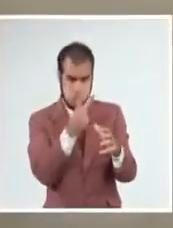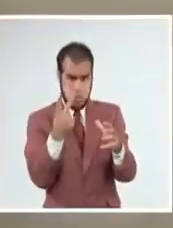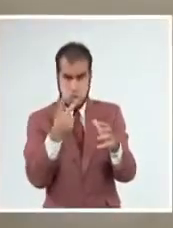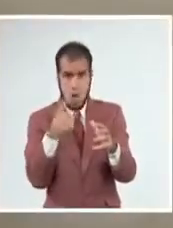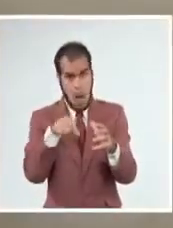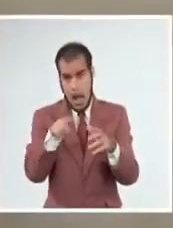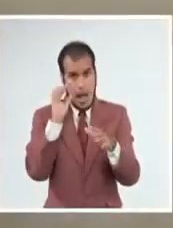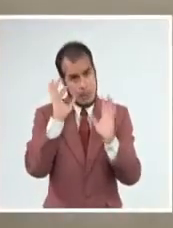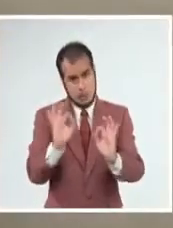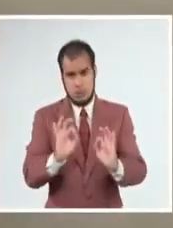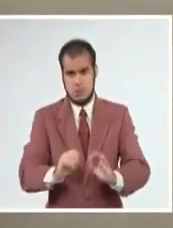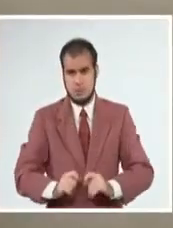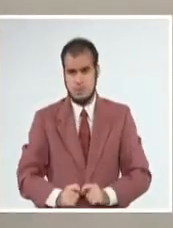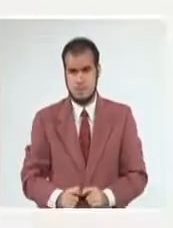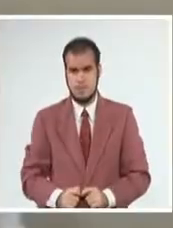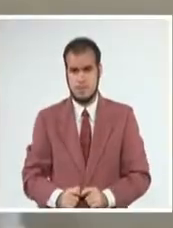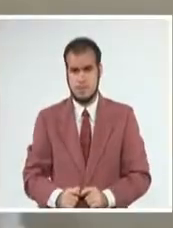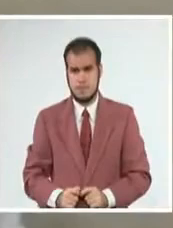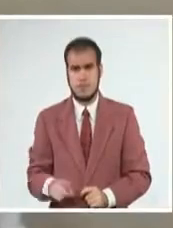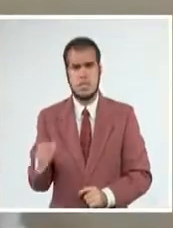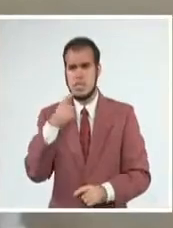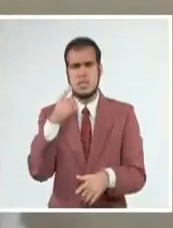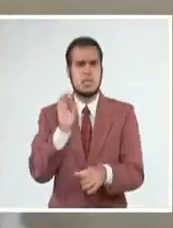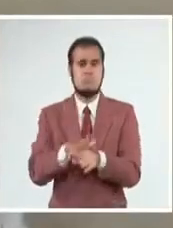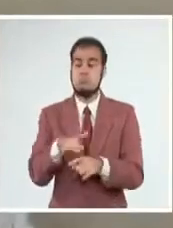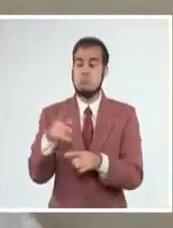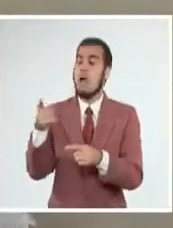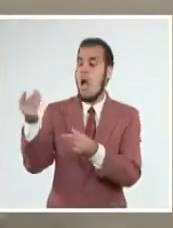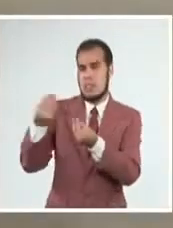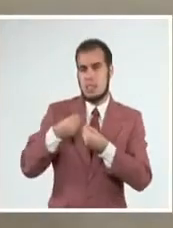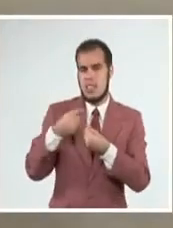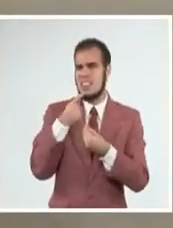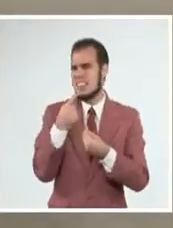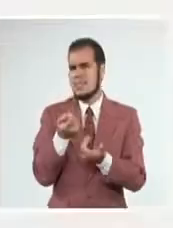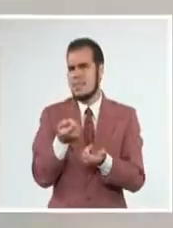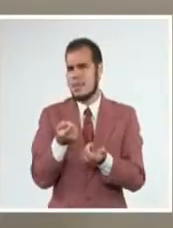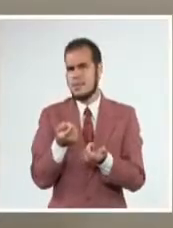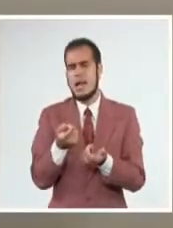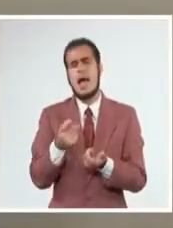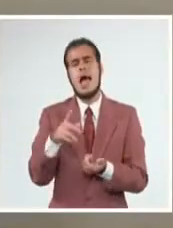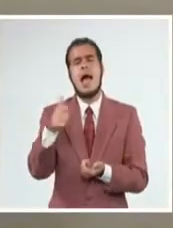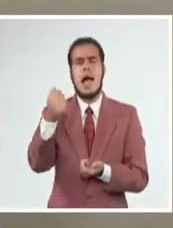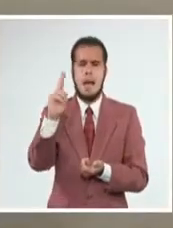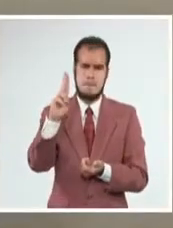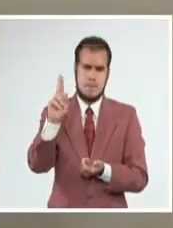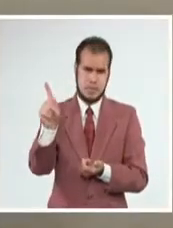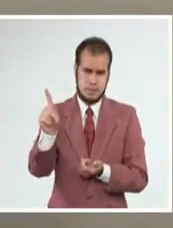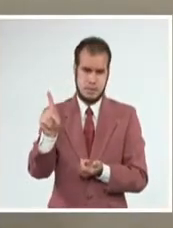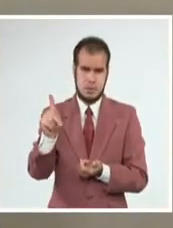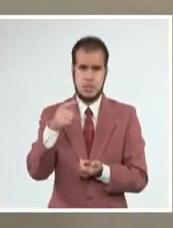Yo recibo llamadas del exterior, me hablan de una aplicación, de un VPN. Ya yo el día